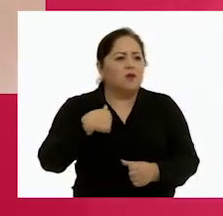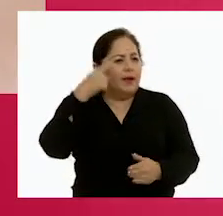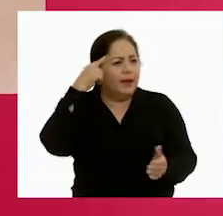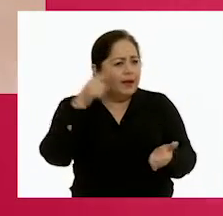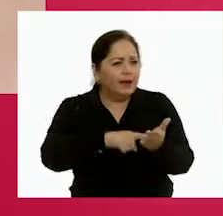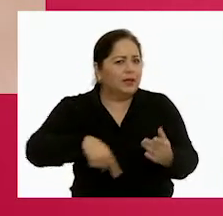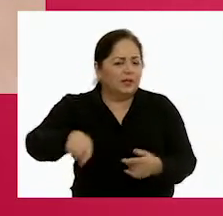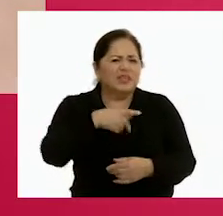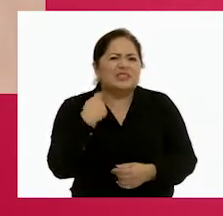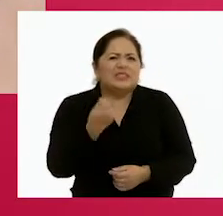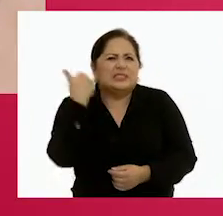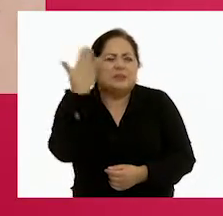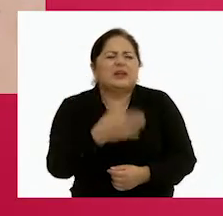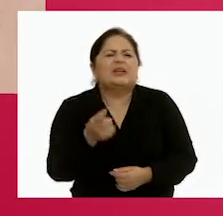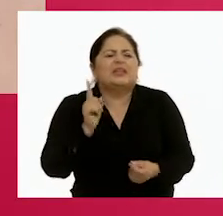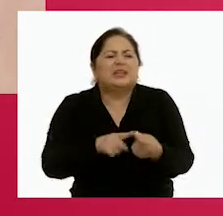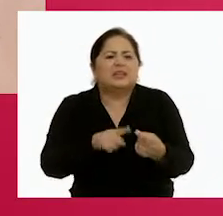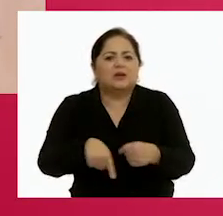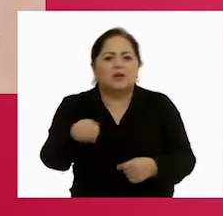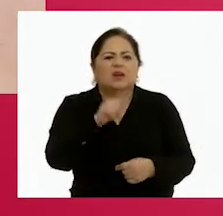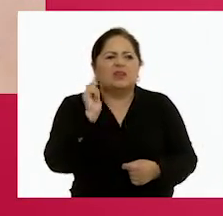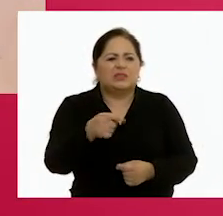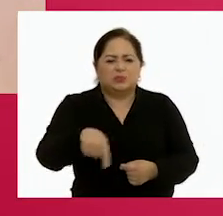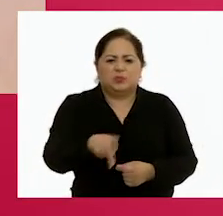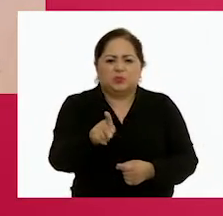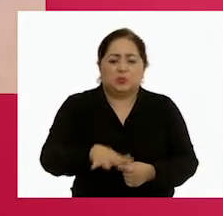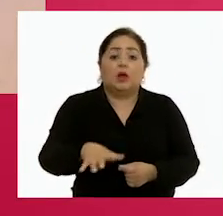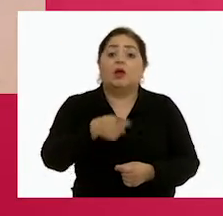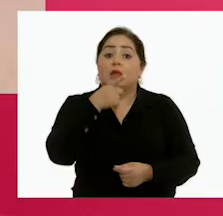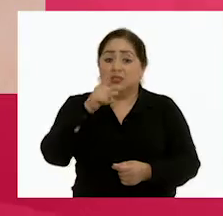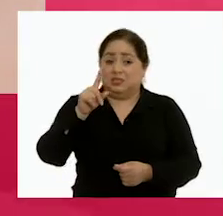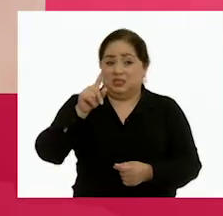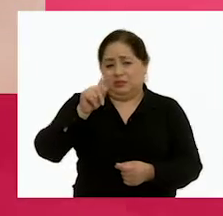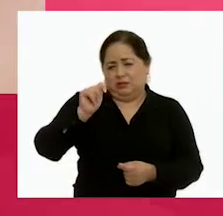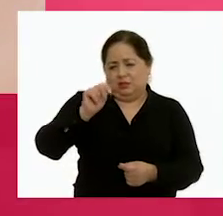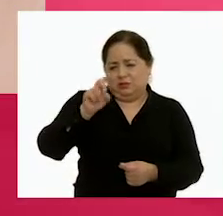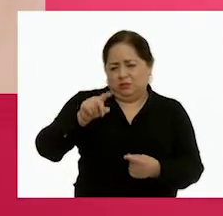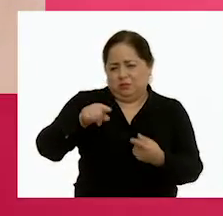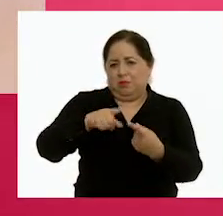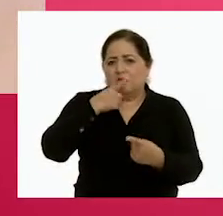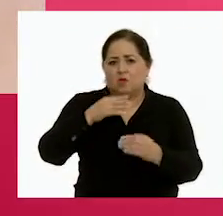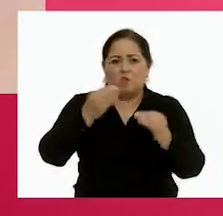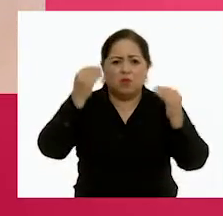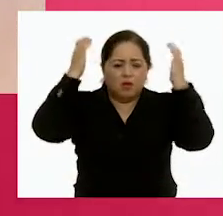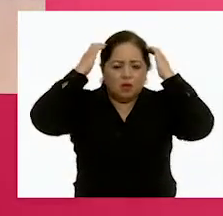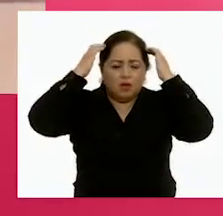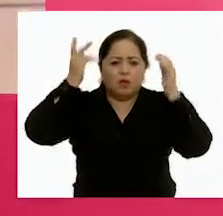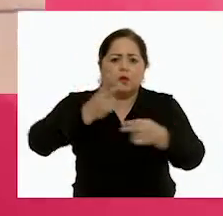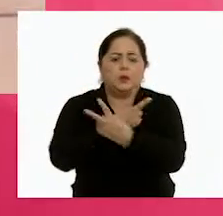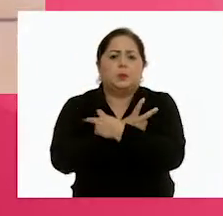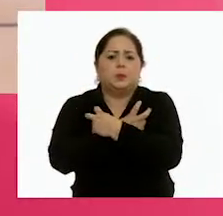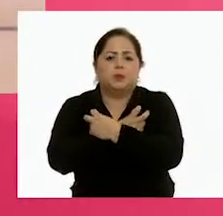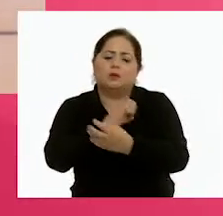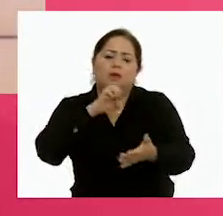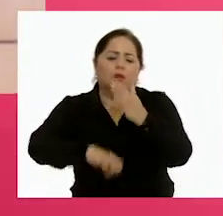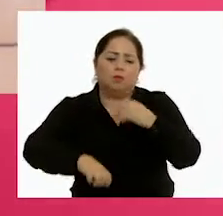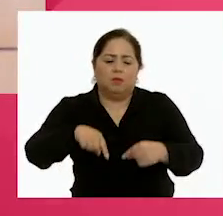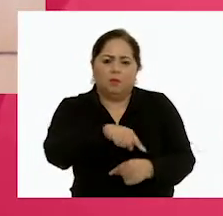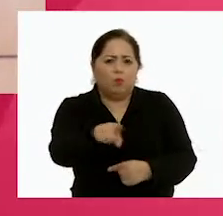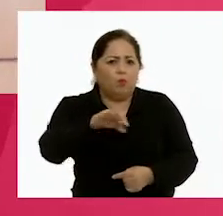todos tenemos mucha curiosidad de saber acerca de este zompantli. Claro, pues es un zompantli que es un altar de cráneos. De hecho, aquí, por